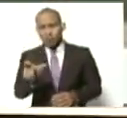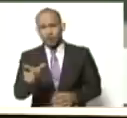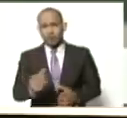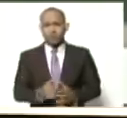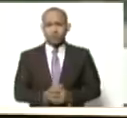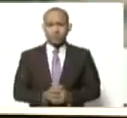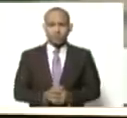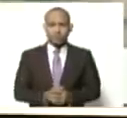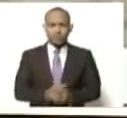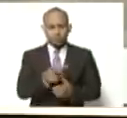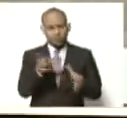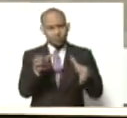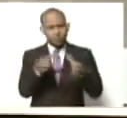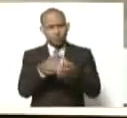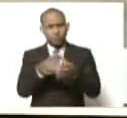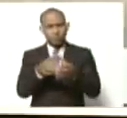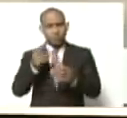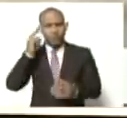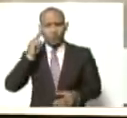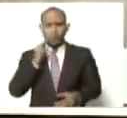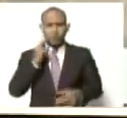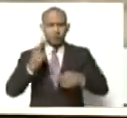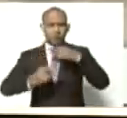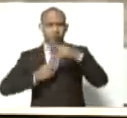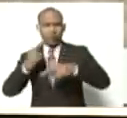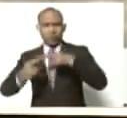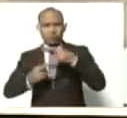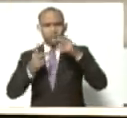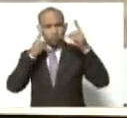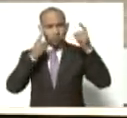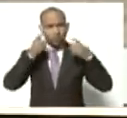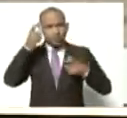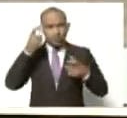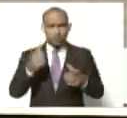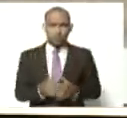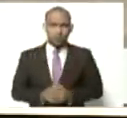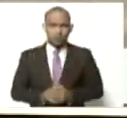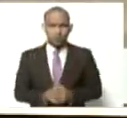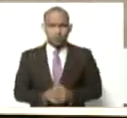equipo bolivariano, revolucionario, chavista,